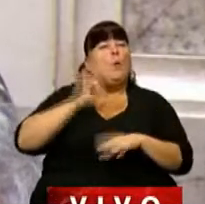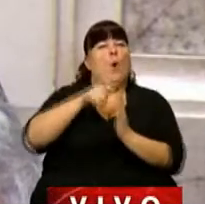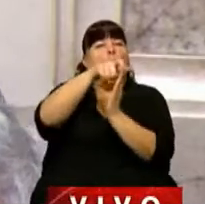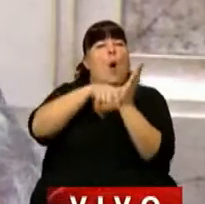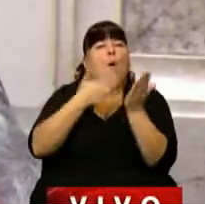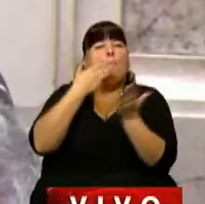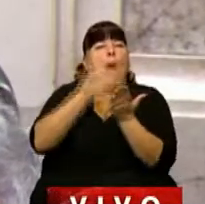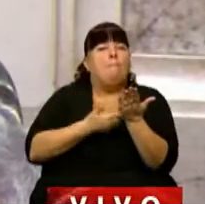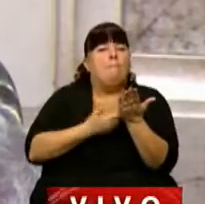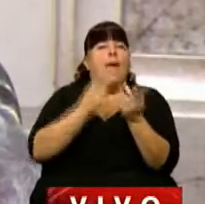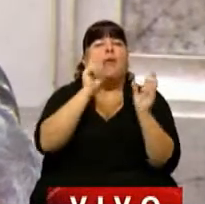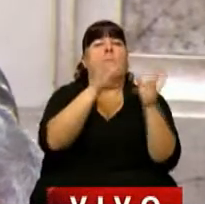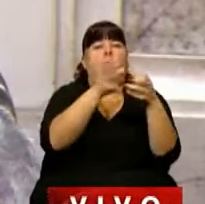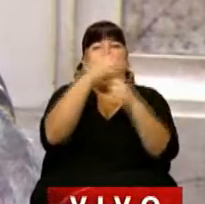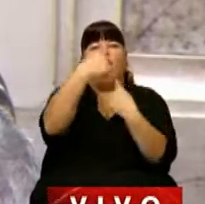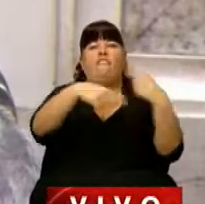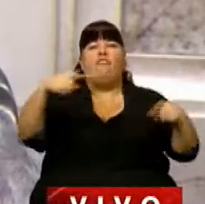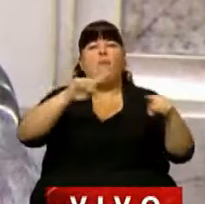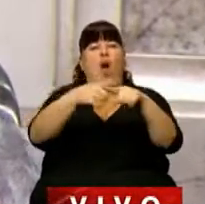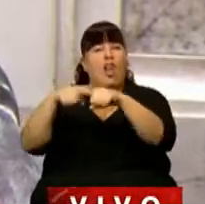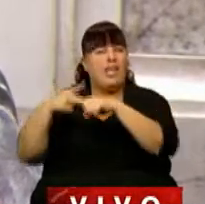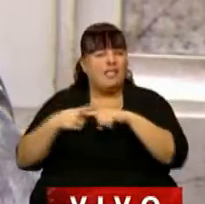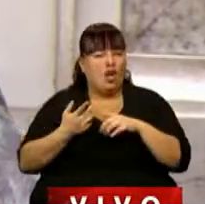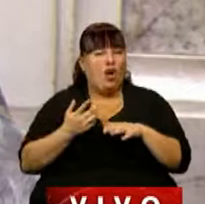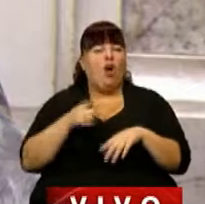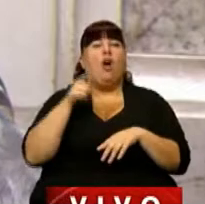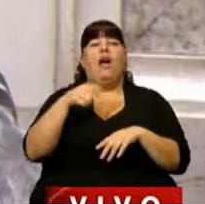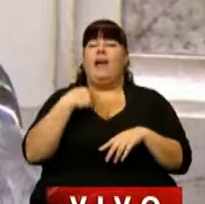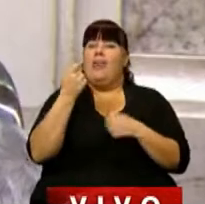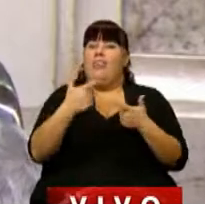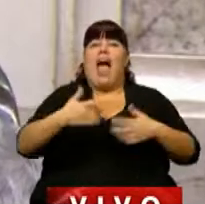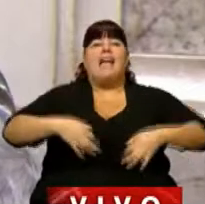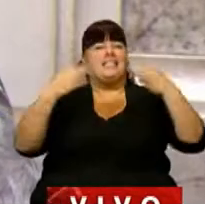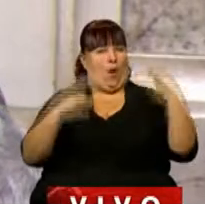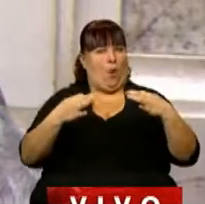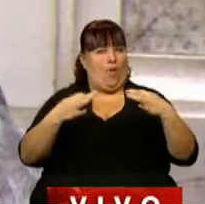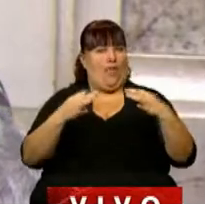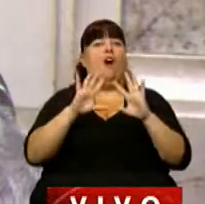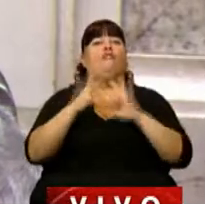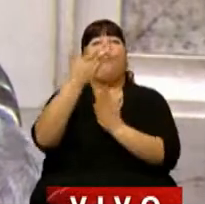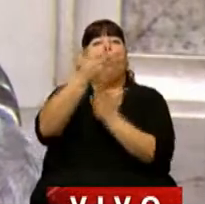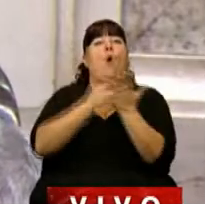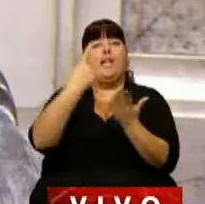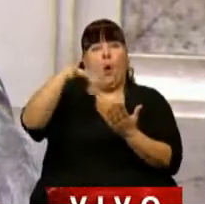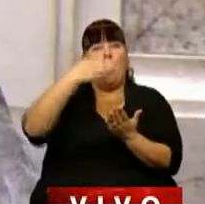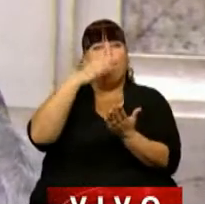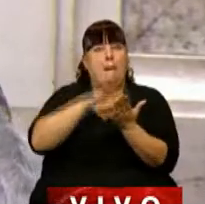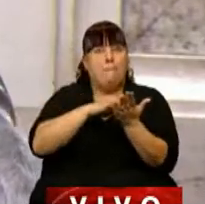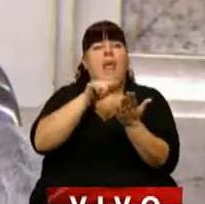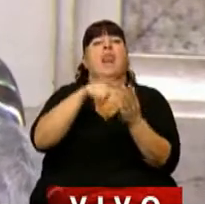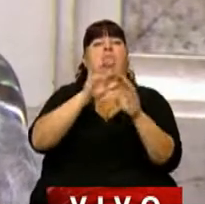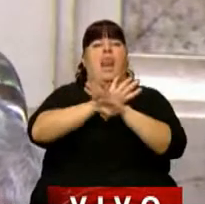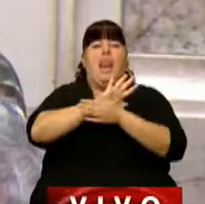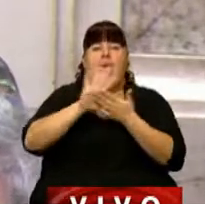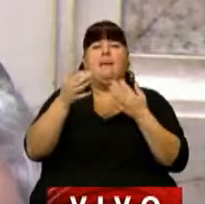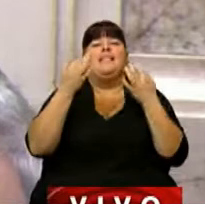de papel de cada partido, lo cual asegurará, a través de la boleta única de papel, la transparencia, el